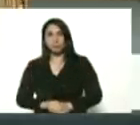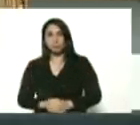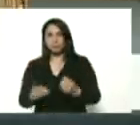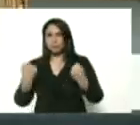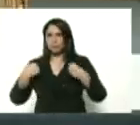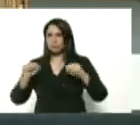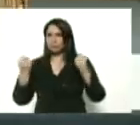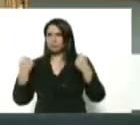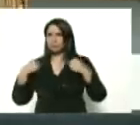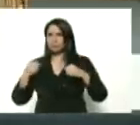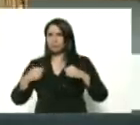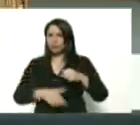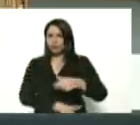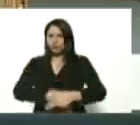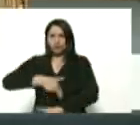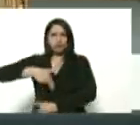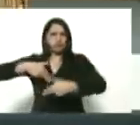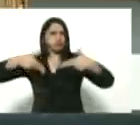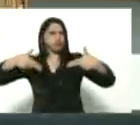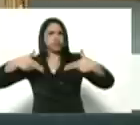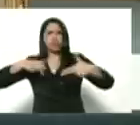preparar armamento de todo tipo,